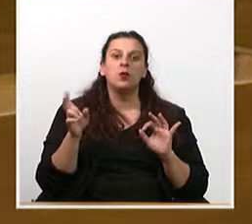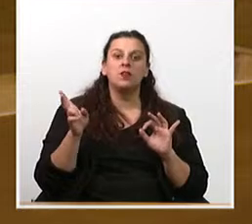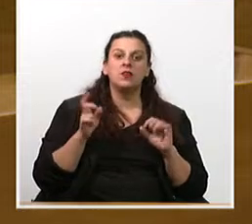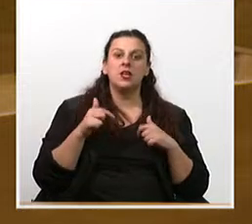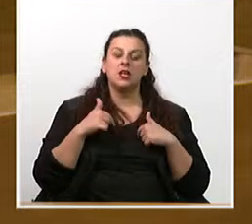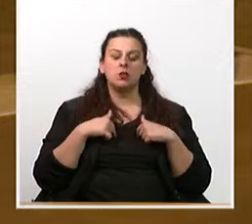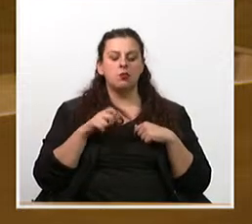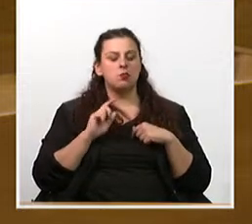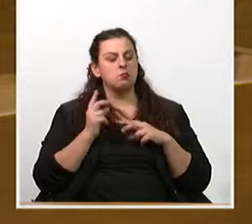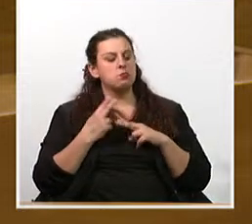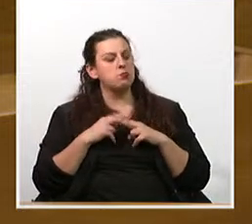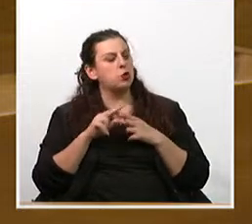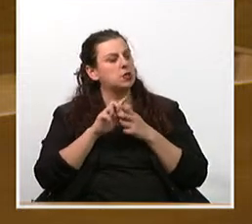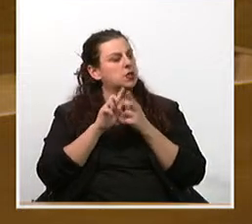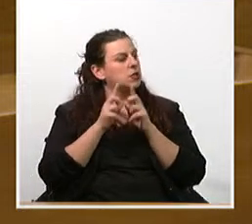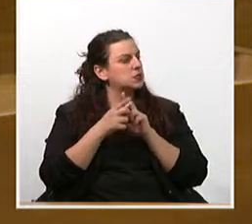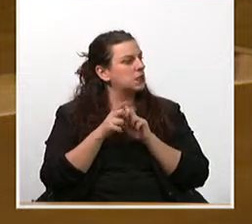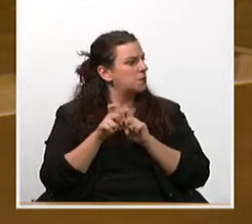que